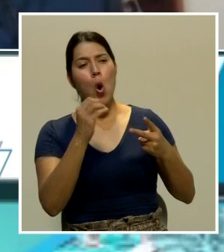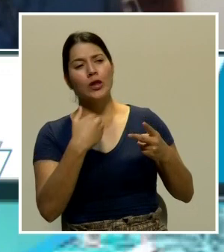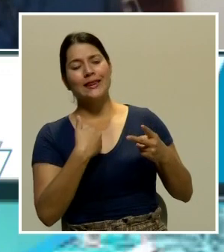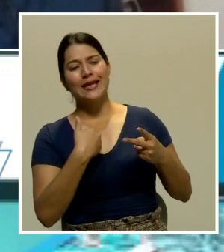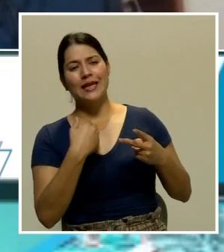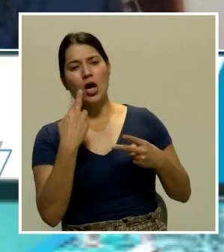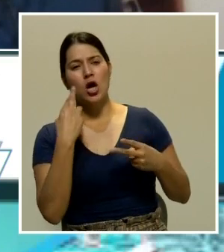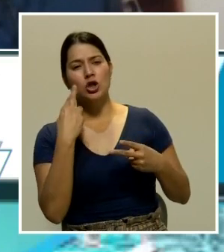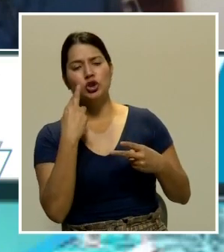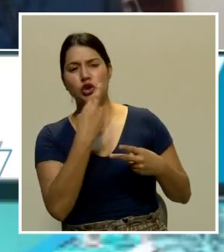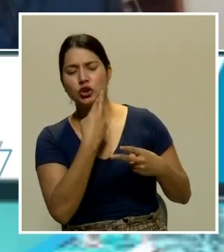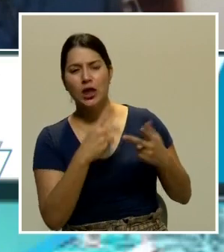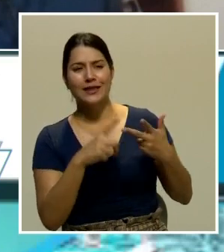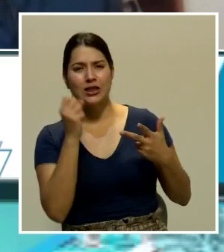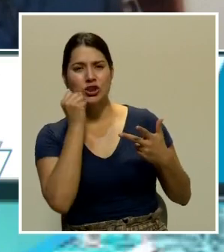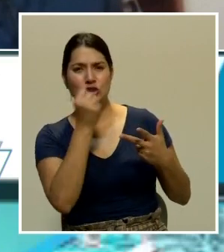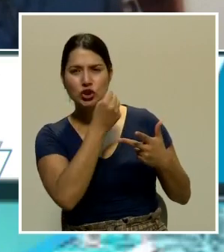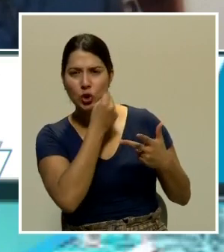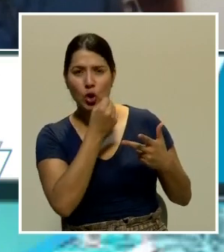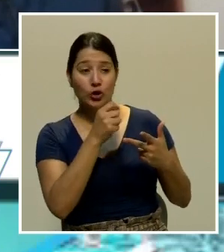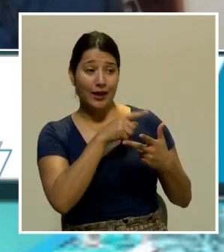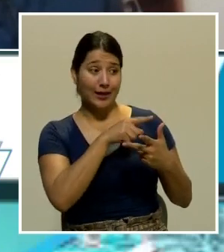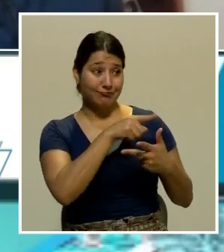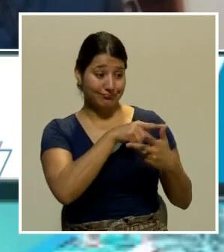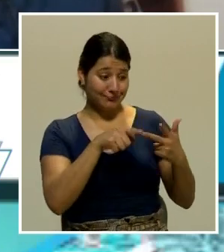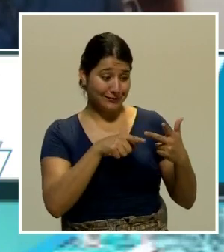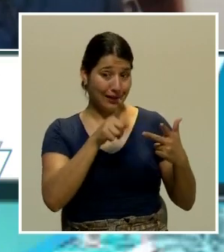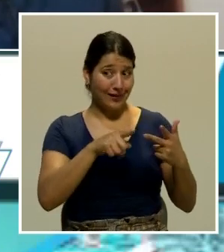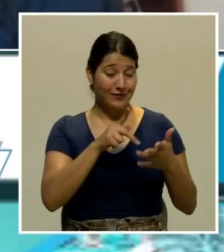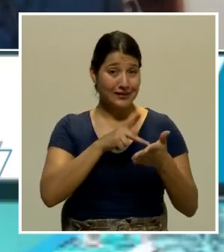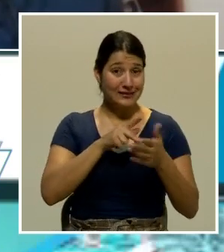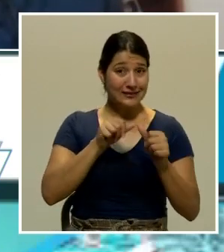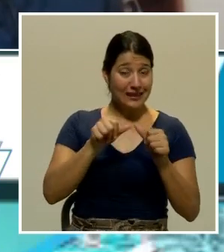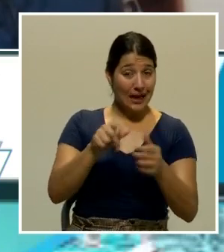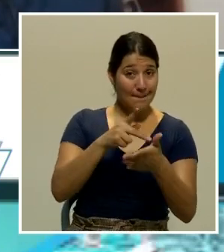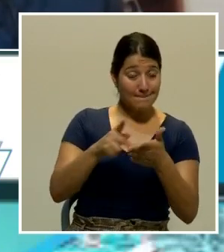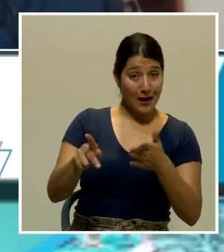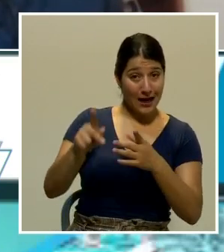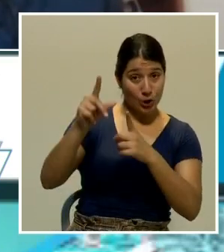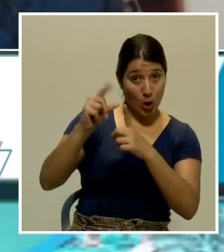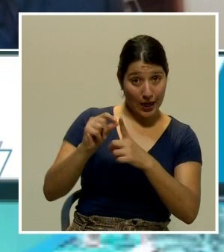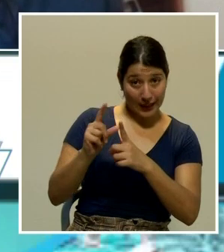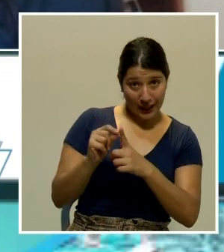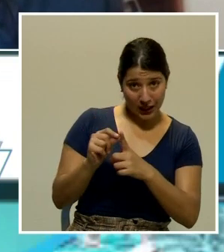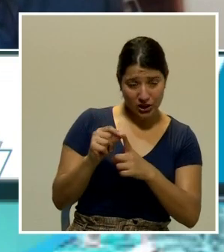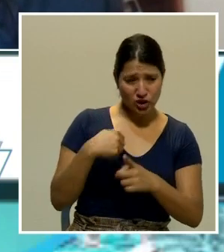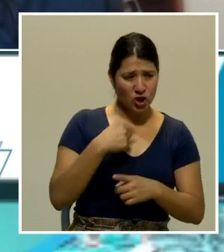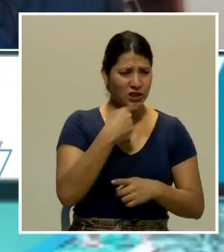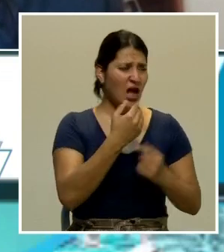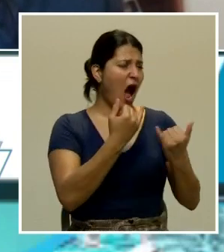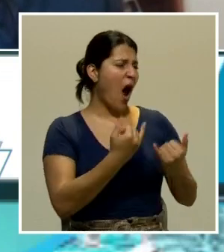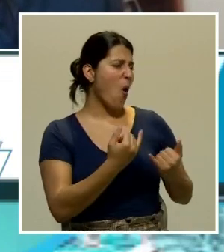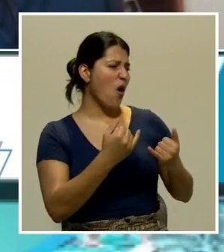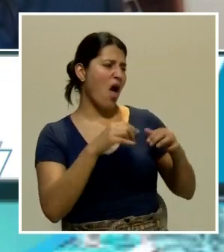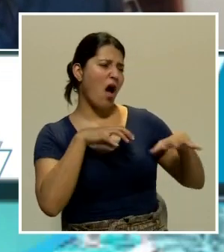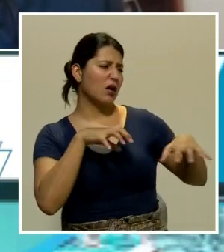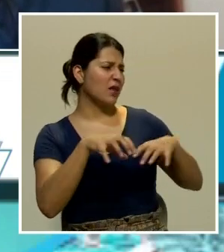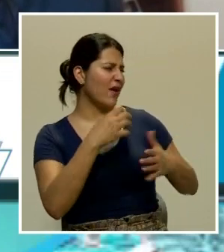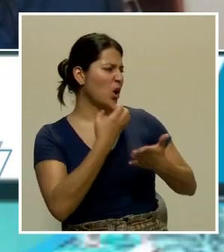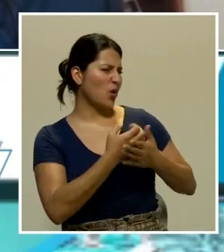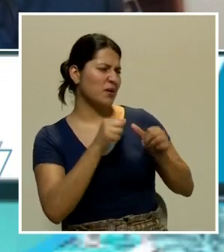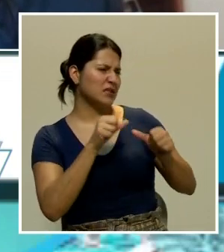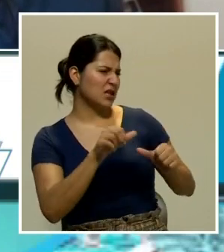una soda, y que tiene que seguir pagando el alquiler de su negocio, que la economía no está cerrada, la gente no está